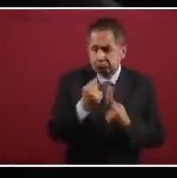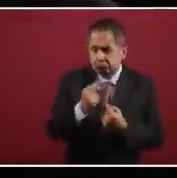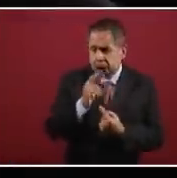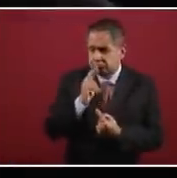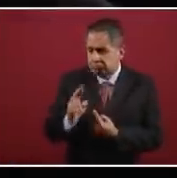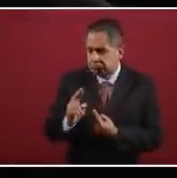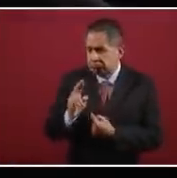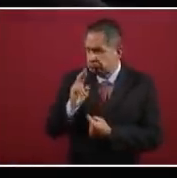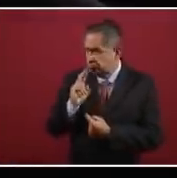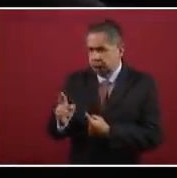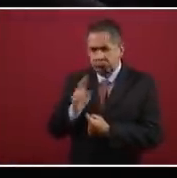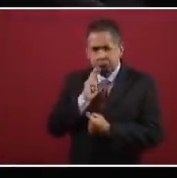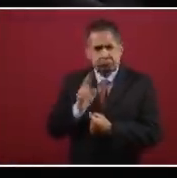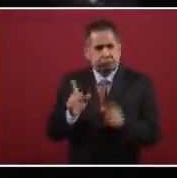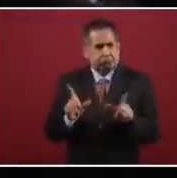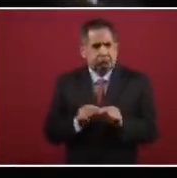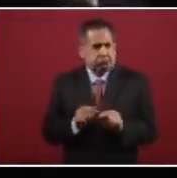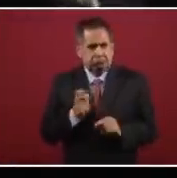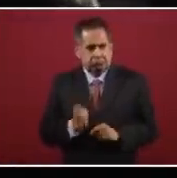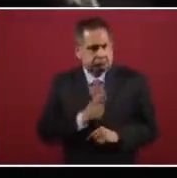a